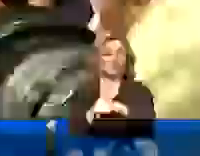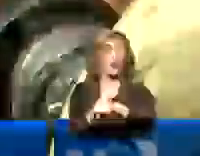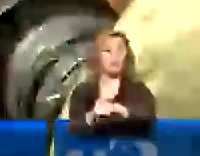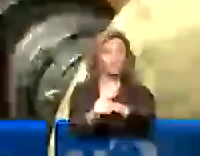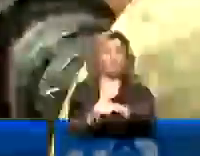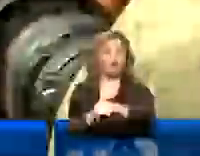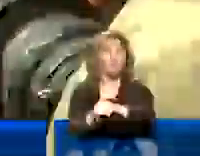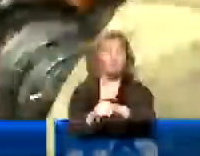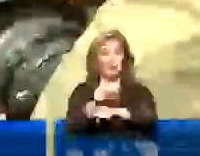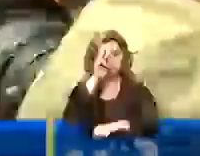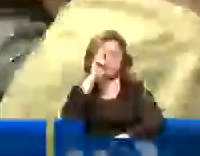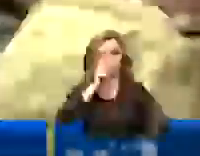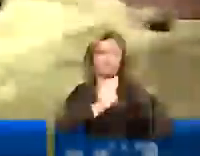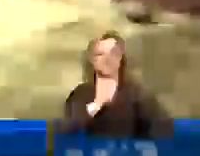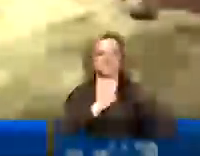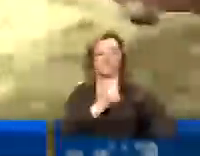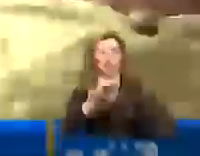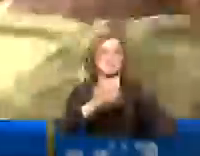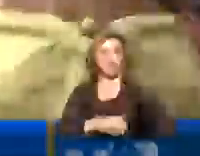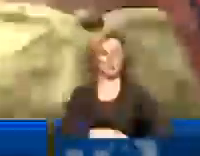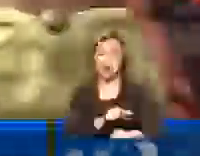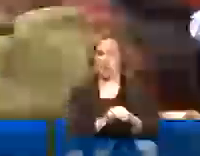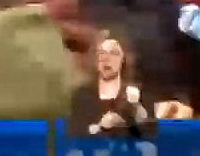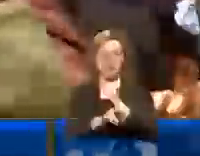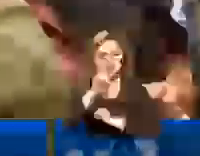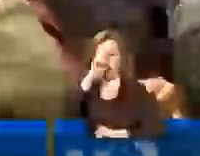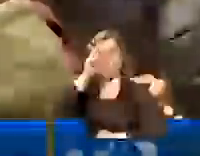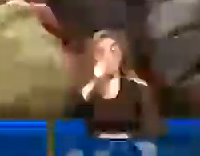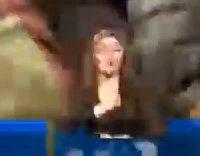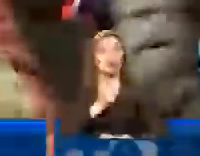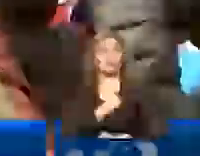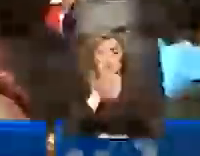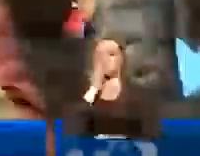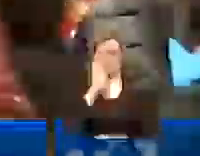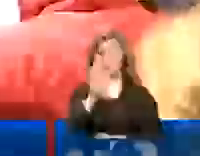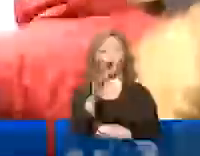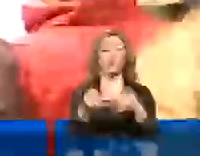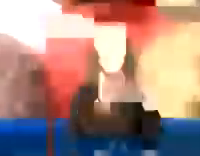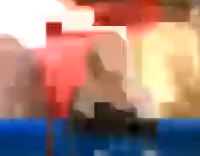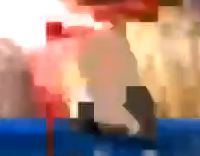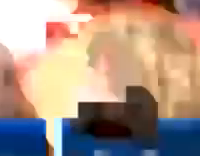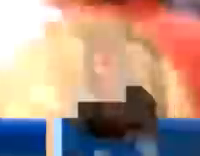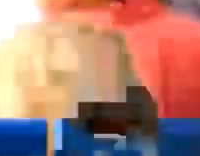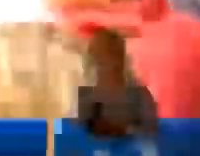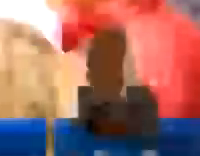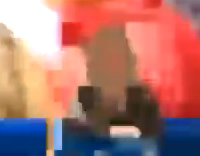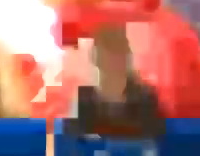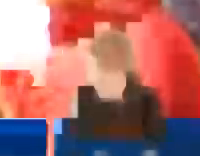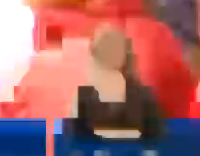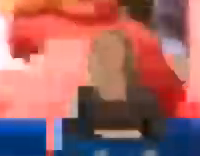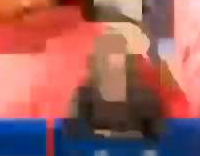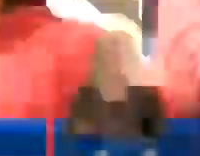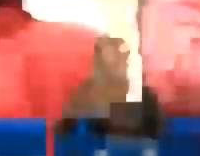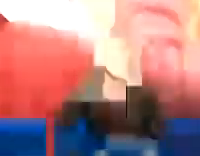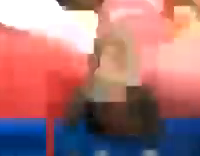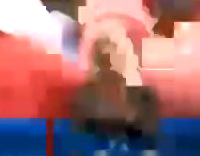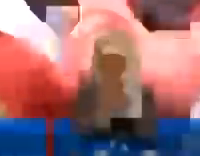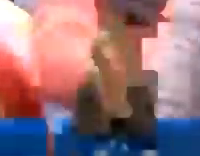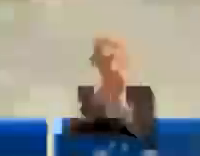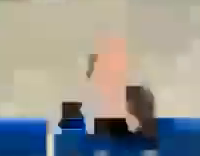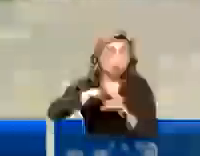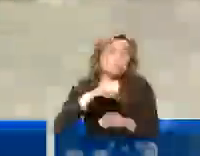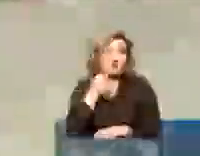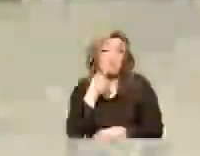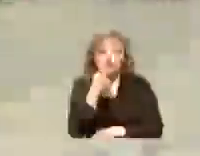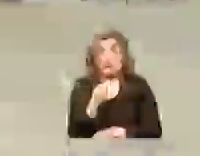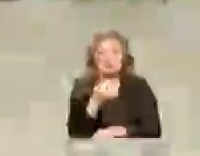grillete de la dignidad. Además, aseguró que se mantendrá en el cargo enfrentando el juicio por rebelión. Y sobre las elecciones del próximo año, Paola Pavón